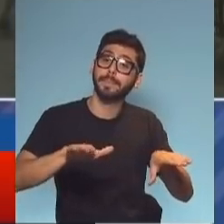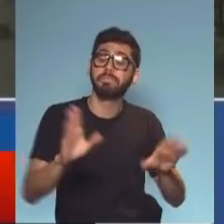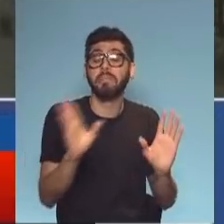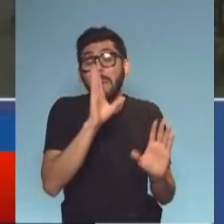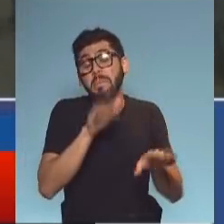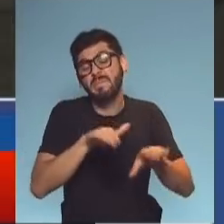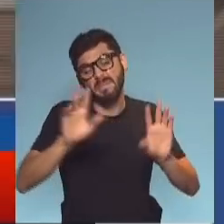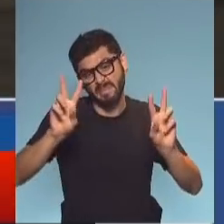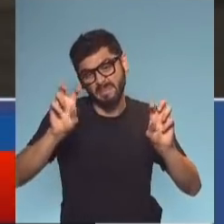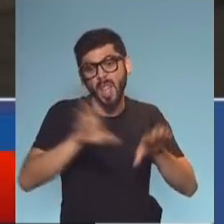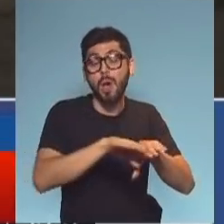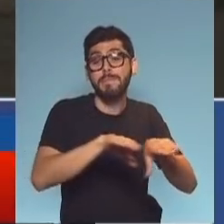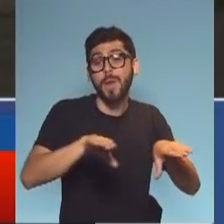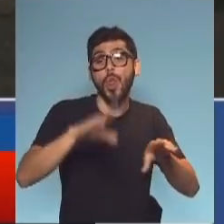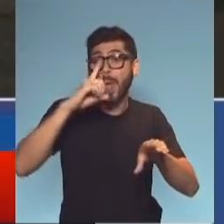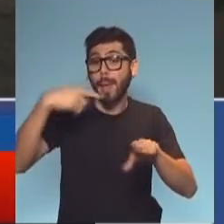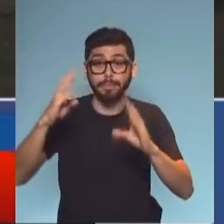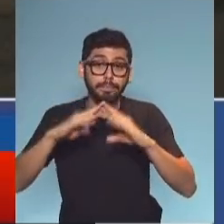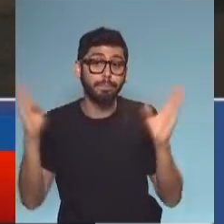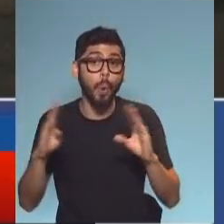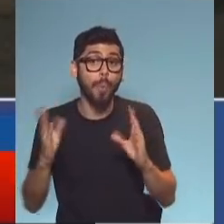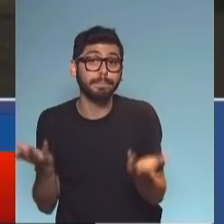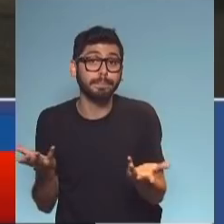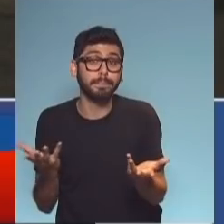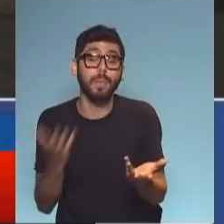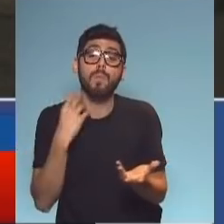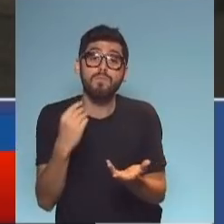relativa, pero vuelve a rebrotar porque el origen de